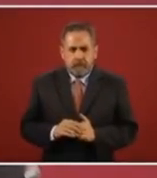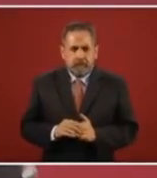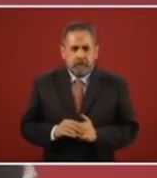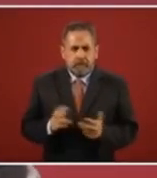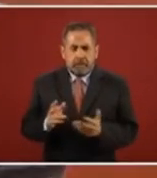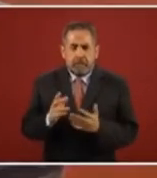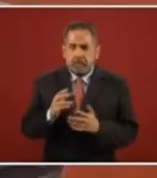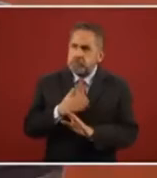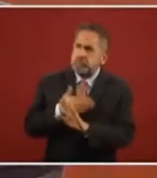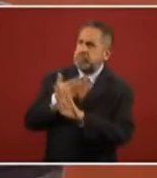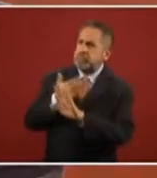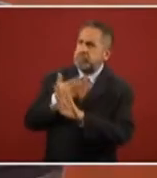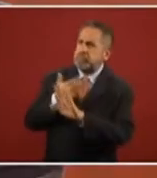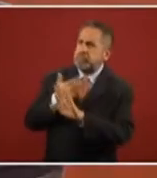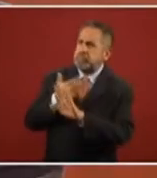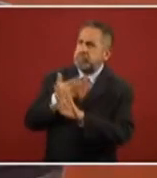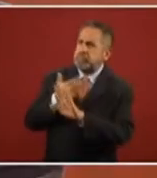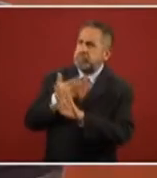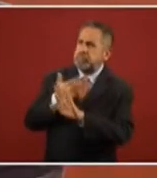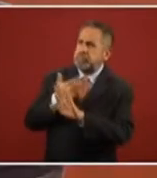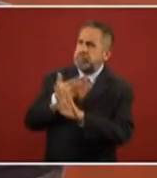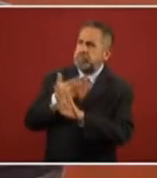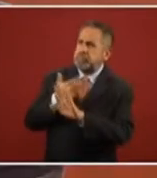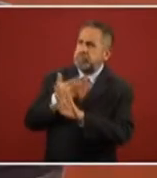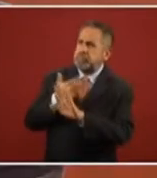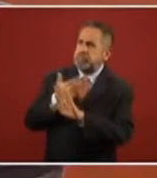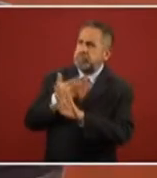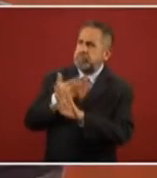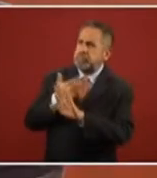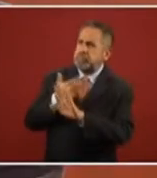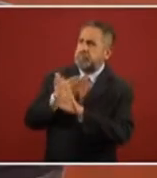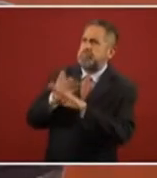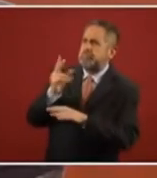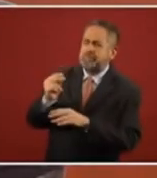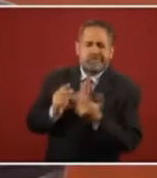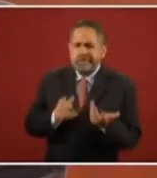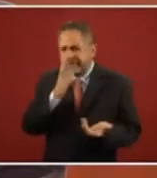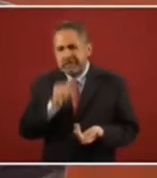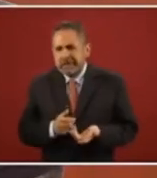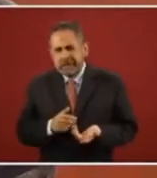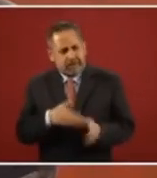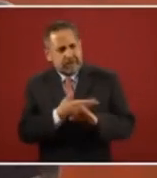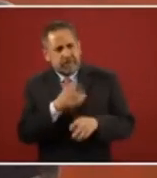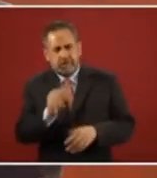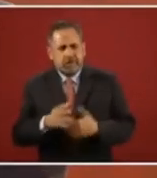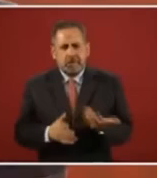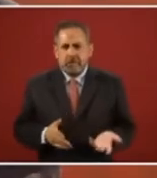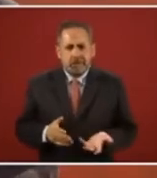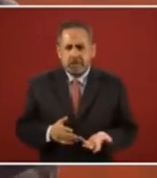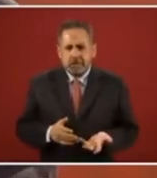en contra de sostenerse